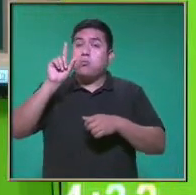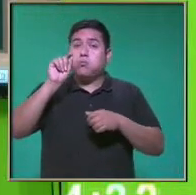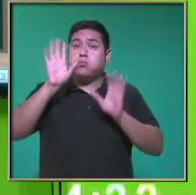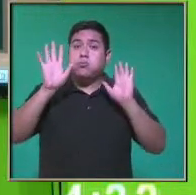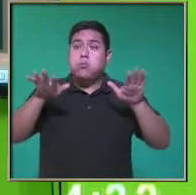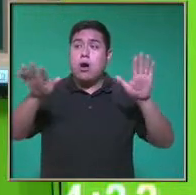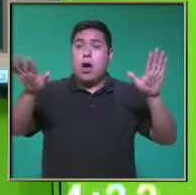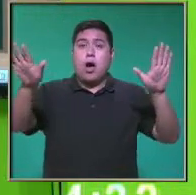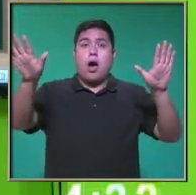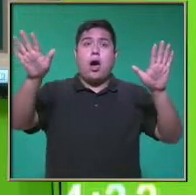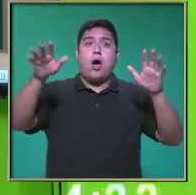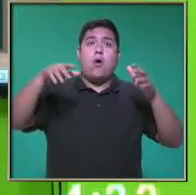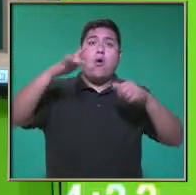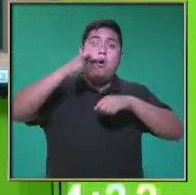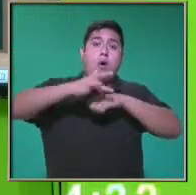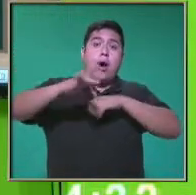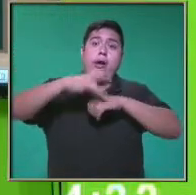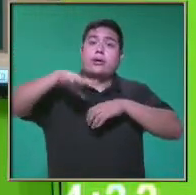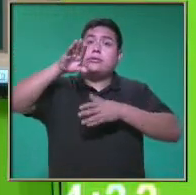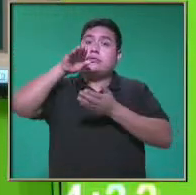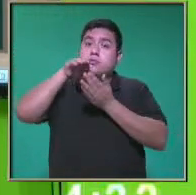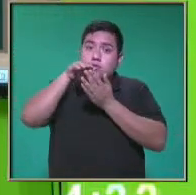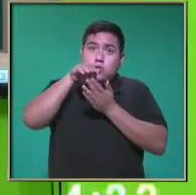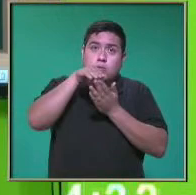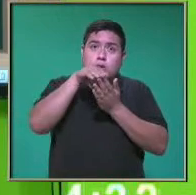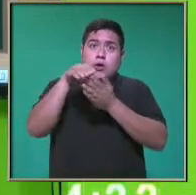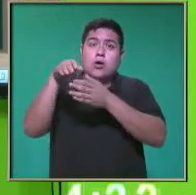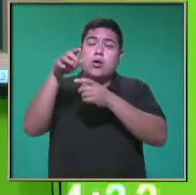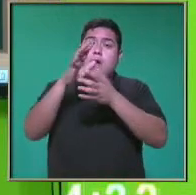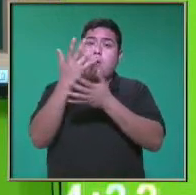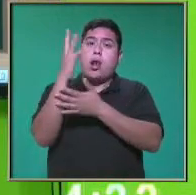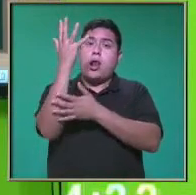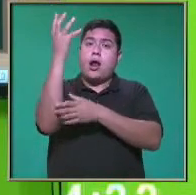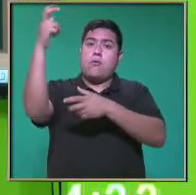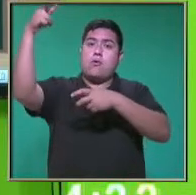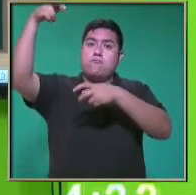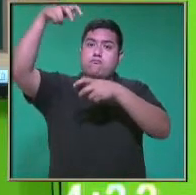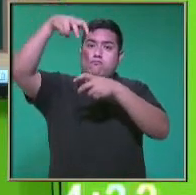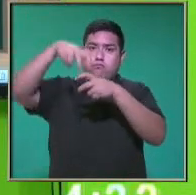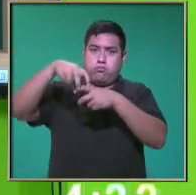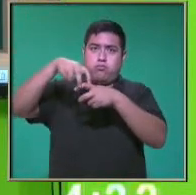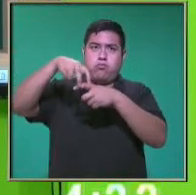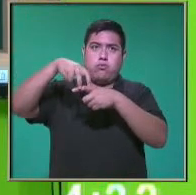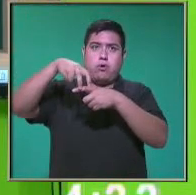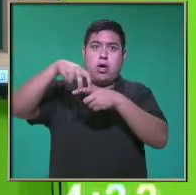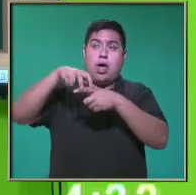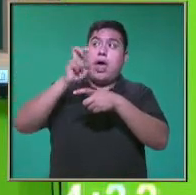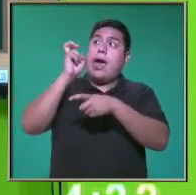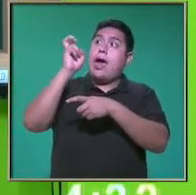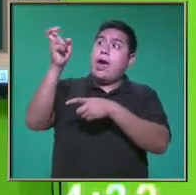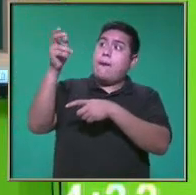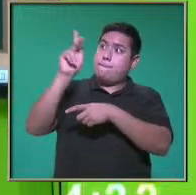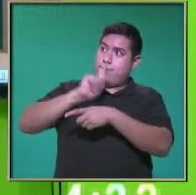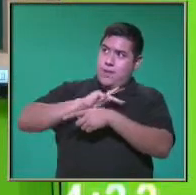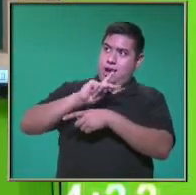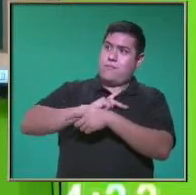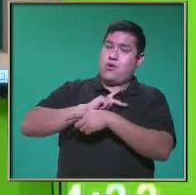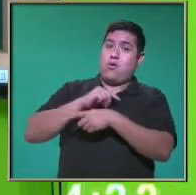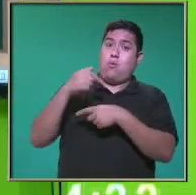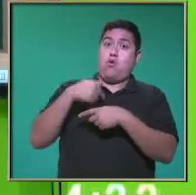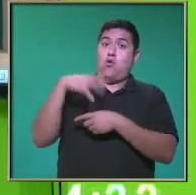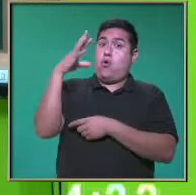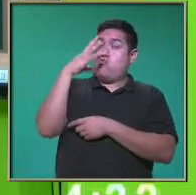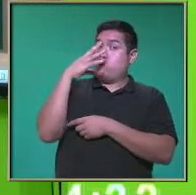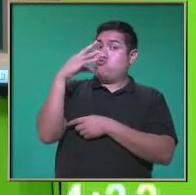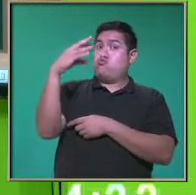queso en su pico y pararse sobre una rama de un árbol. Eso es para mí. Como soy un